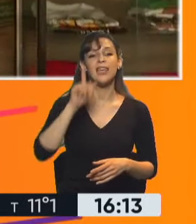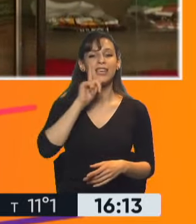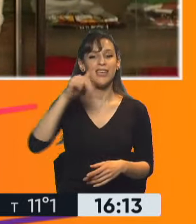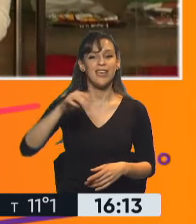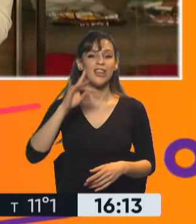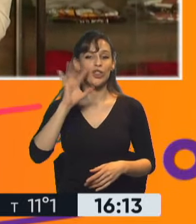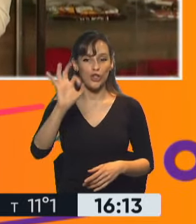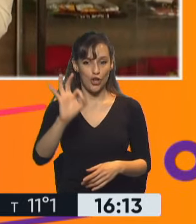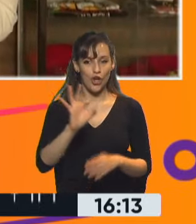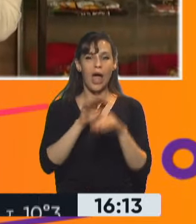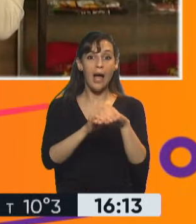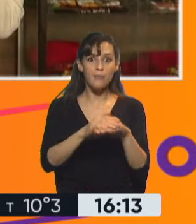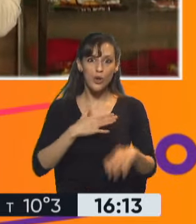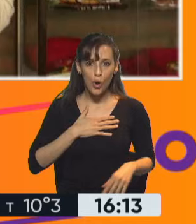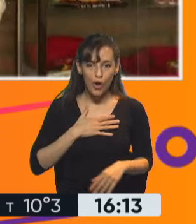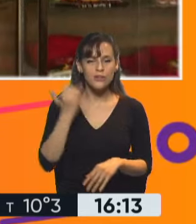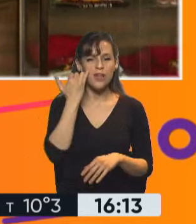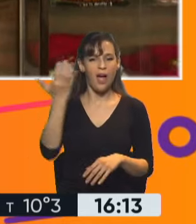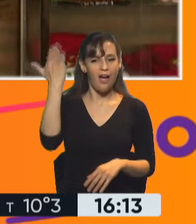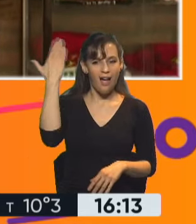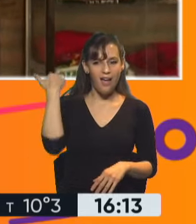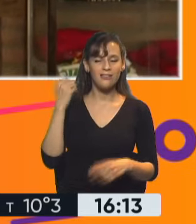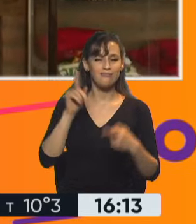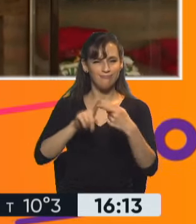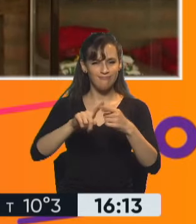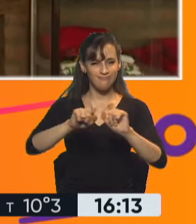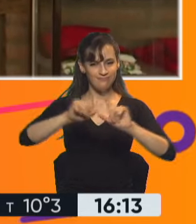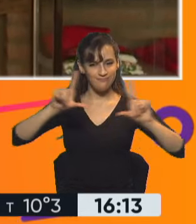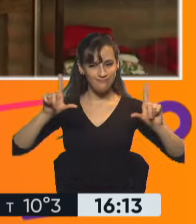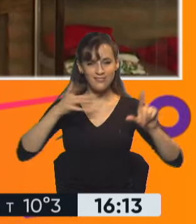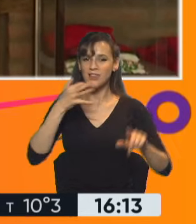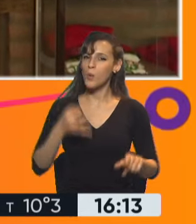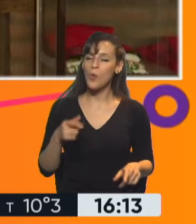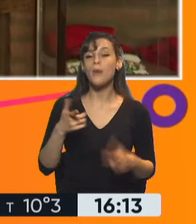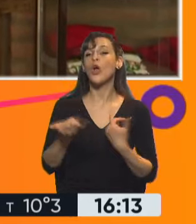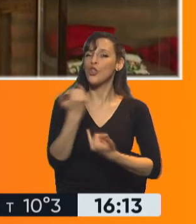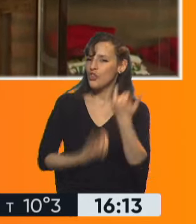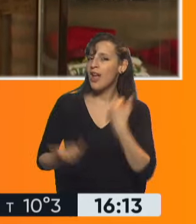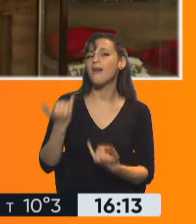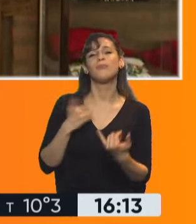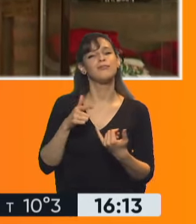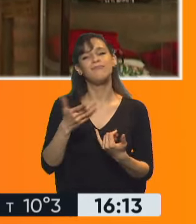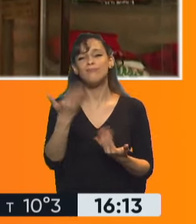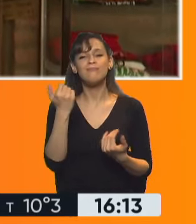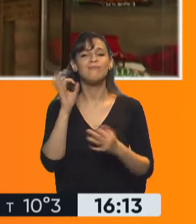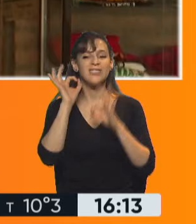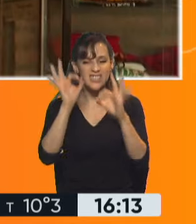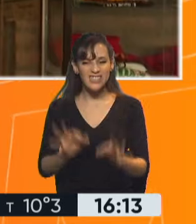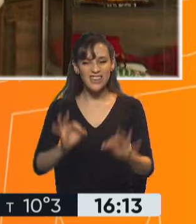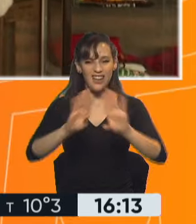amigo, Goico, hemos hablado ya tantas veces, me imagino cómo te habrán esperado. A ver, contame cómo llegaste ahí,